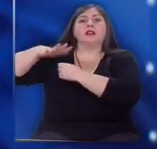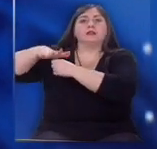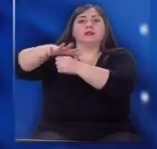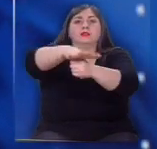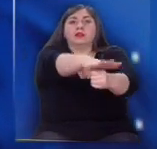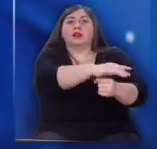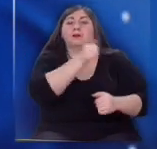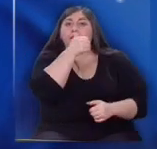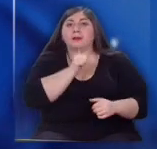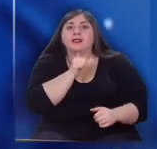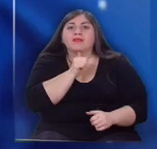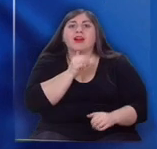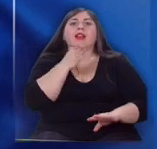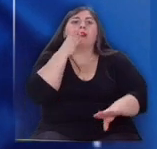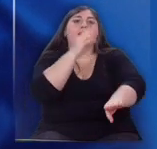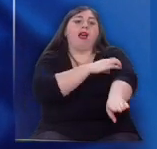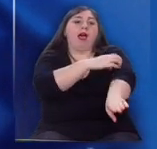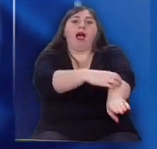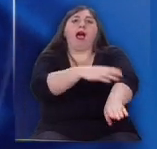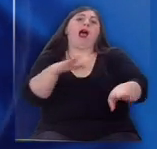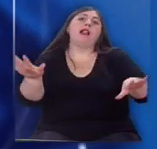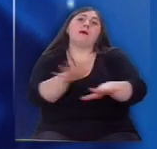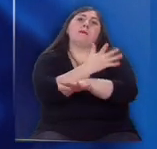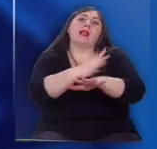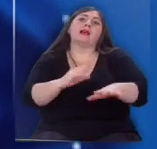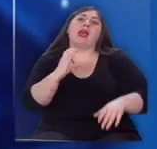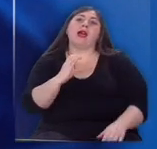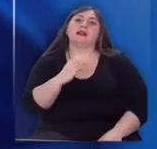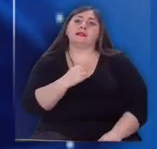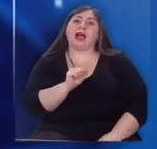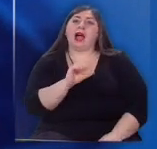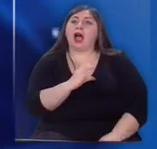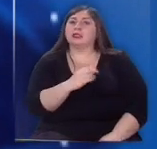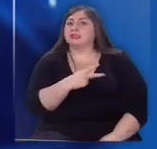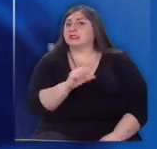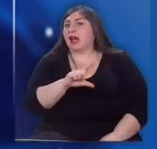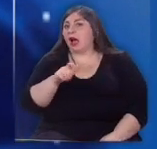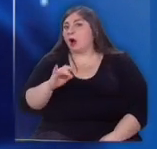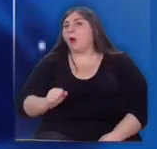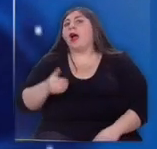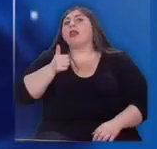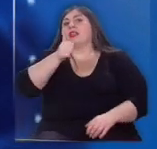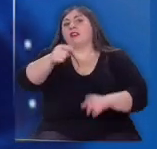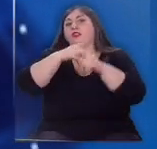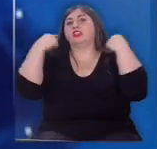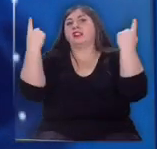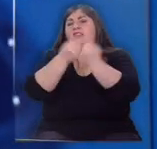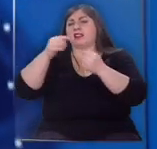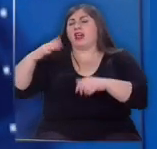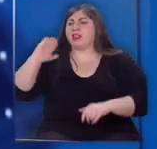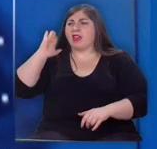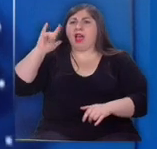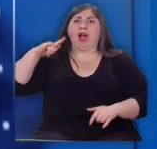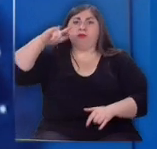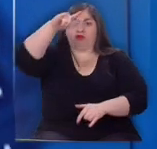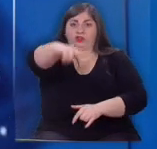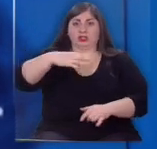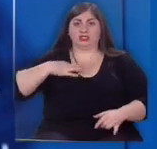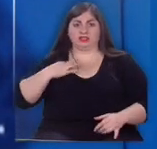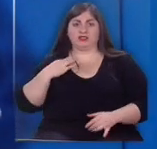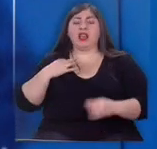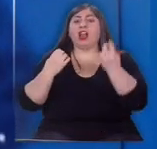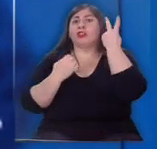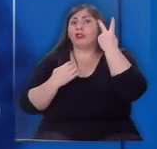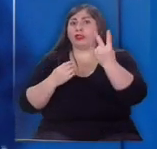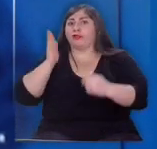helicópteros particulares, a balnearios del país, principalmente Cachagua. La Dirección General de Aeronáutica Civil también tiene en marcha una investigación con al menos dos viajes que